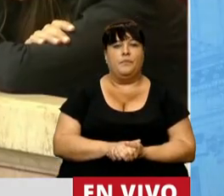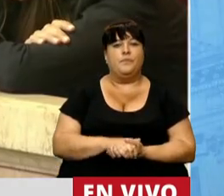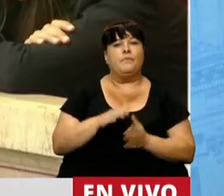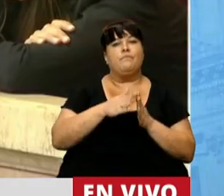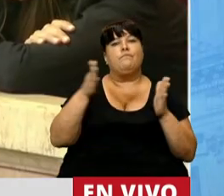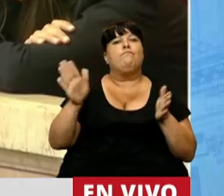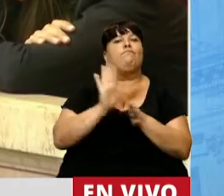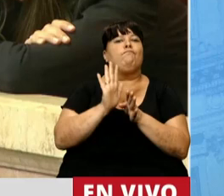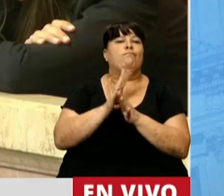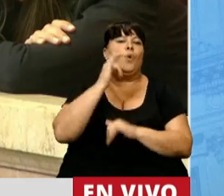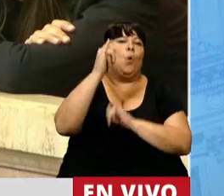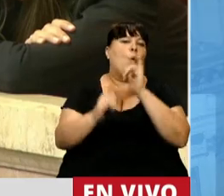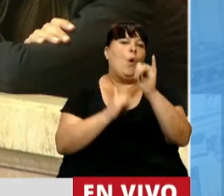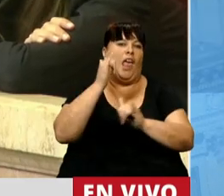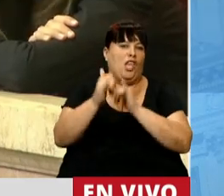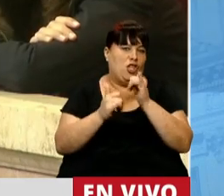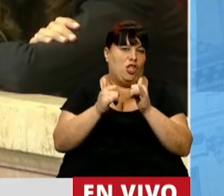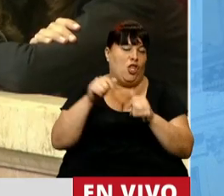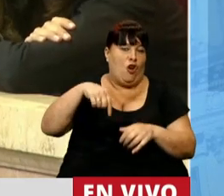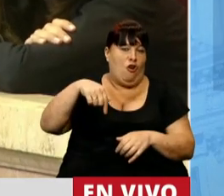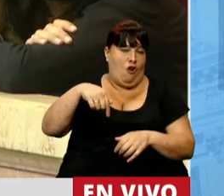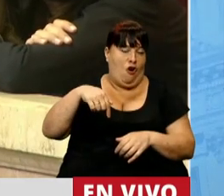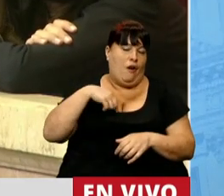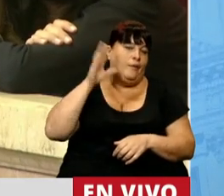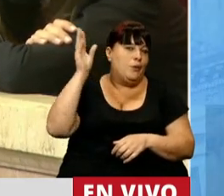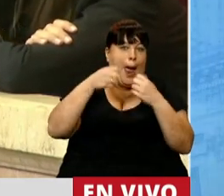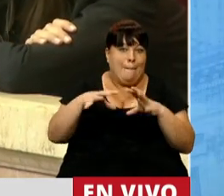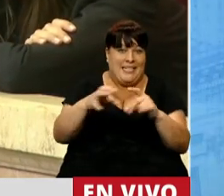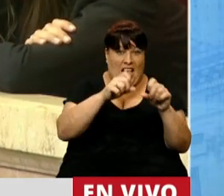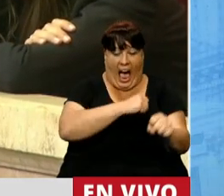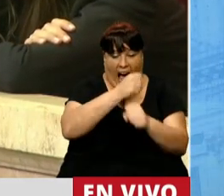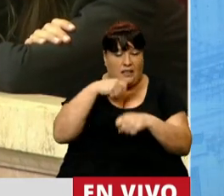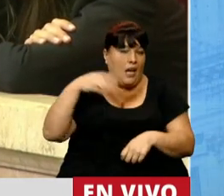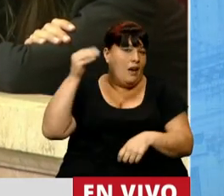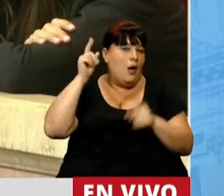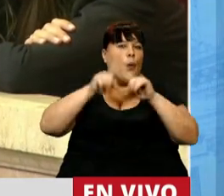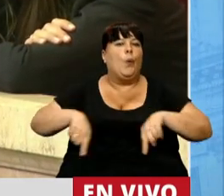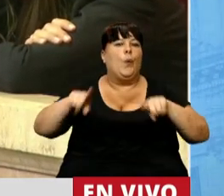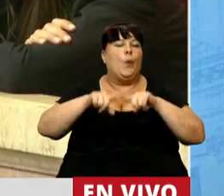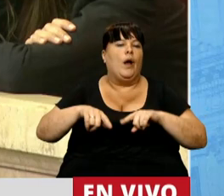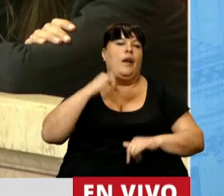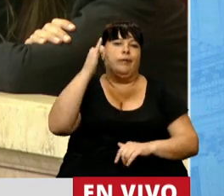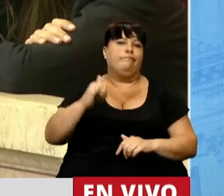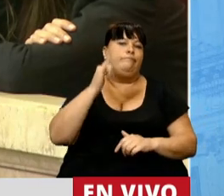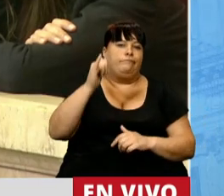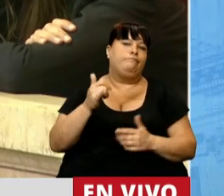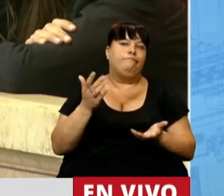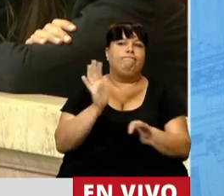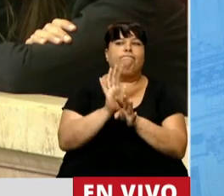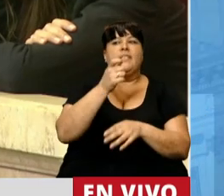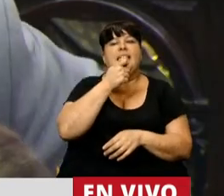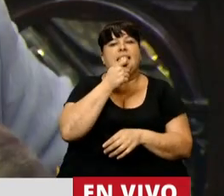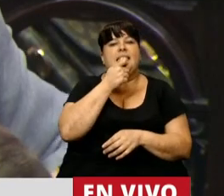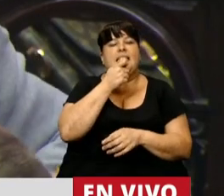en esto que es el relato que hoy lo venimos a escuchar de la sesión, un relato que si